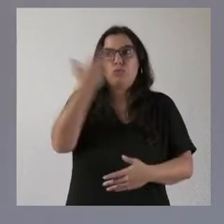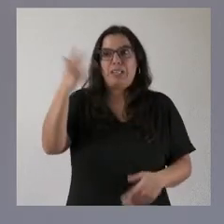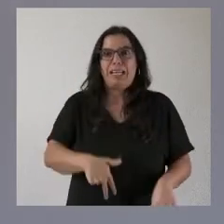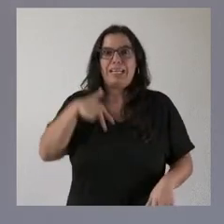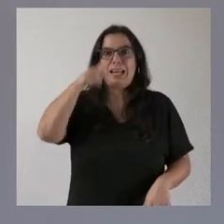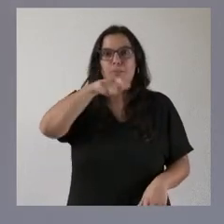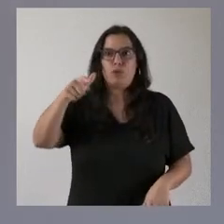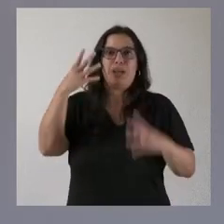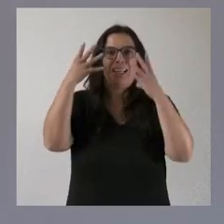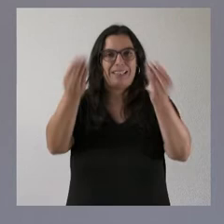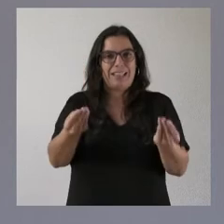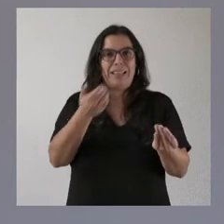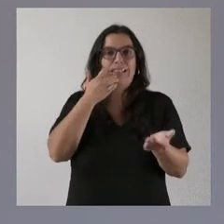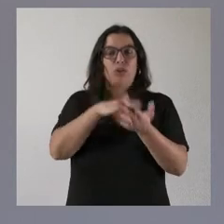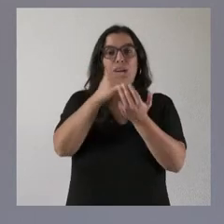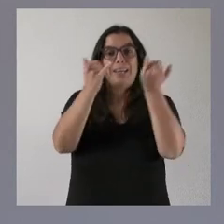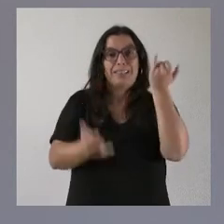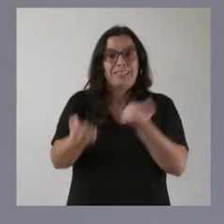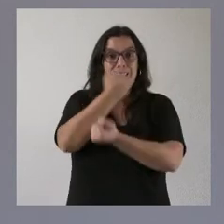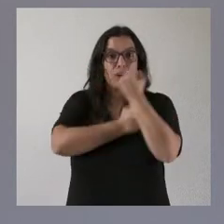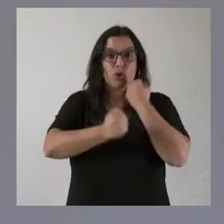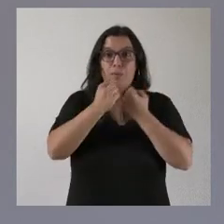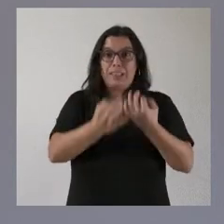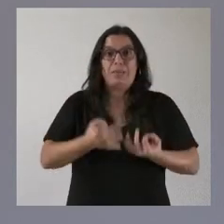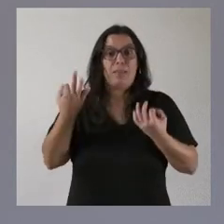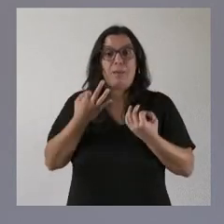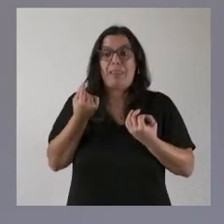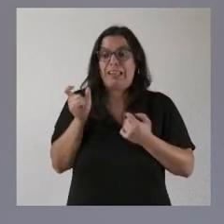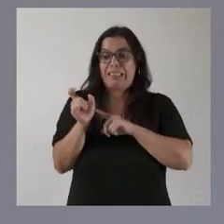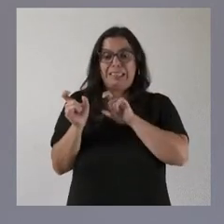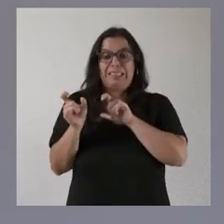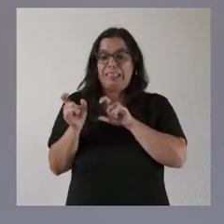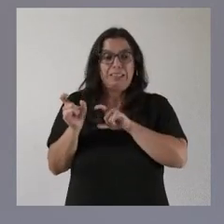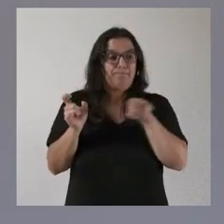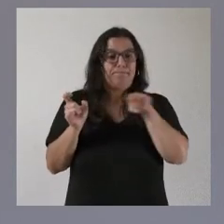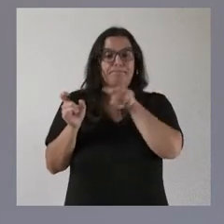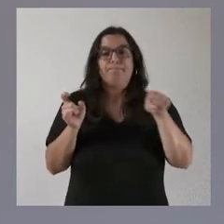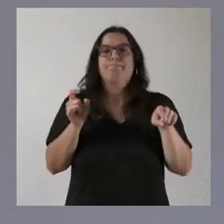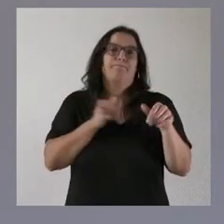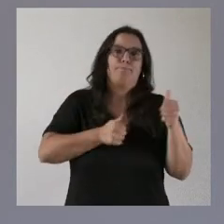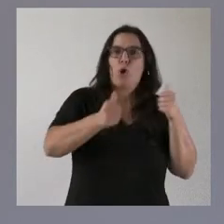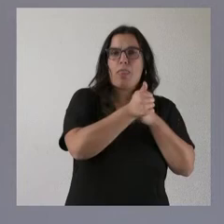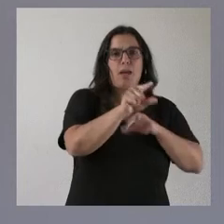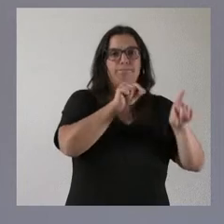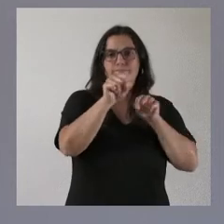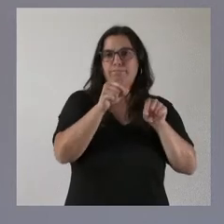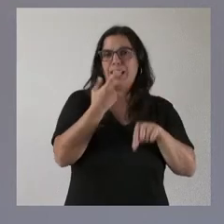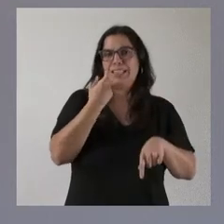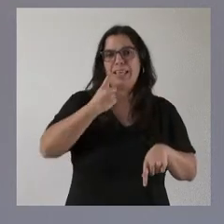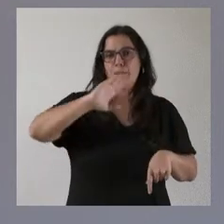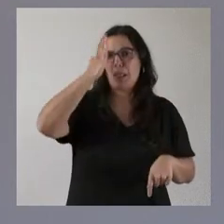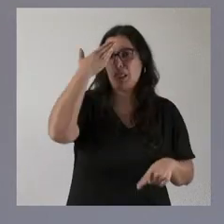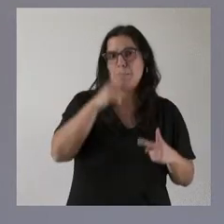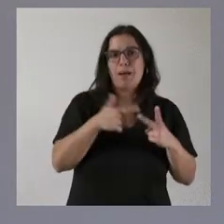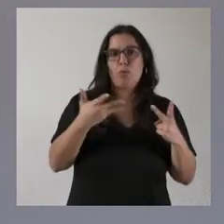ciudadanos que cuando hay una crisis económica hay que priorizar precisamente Dónde están las principales necesidades donde están las principales